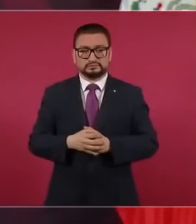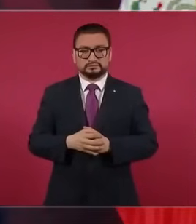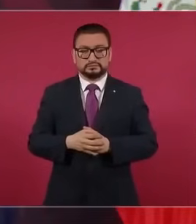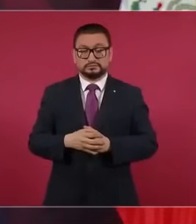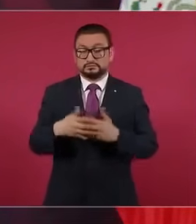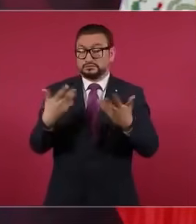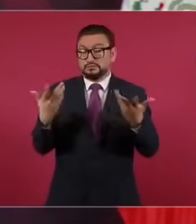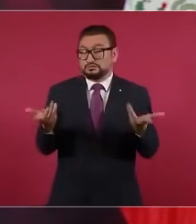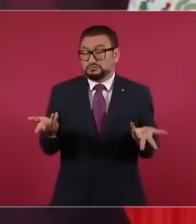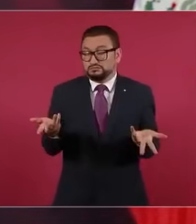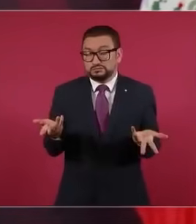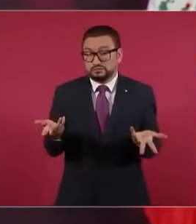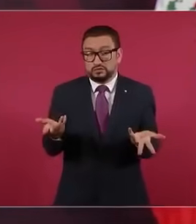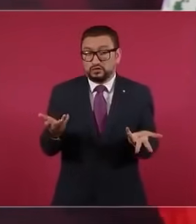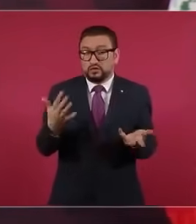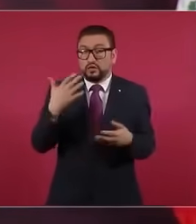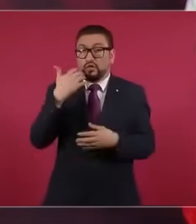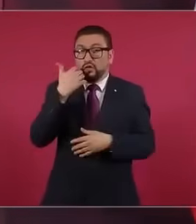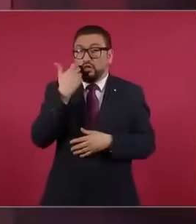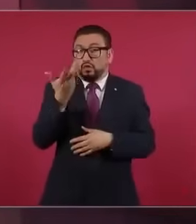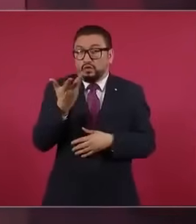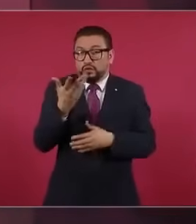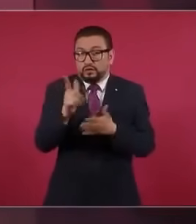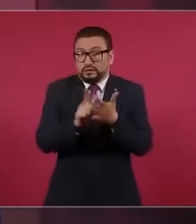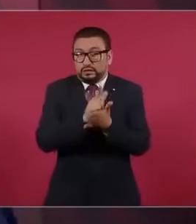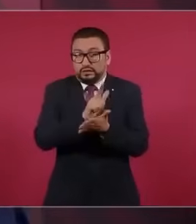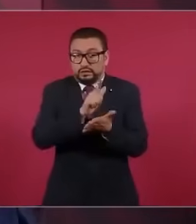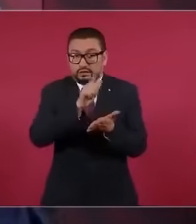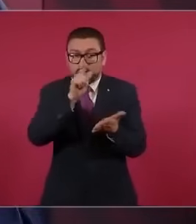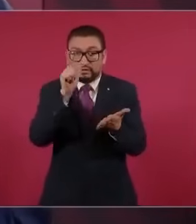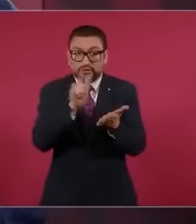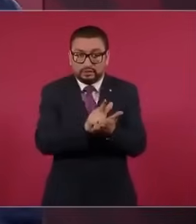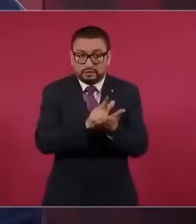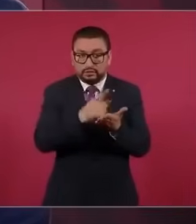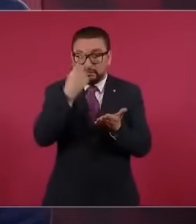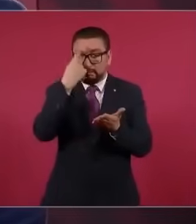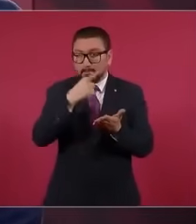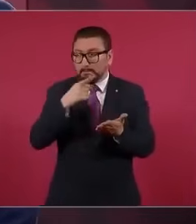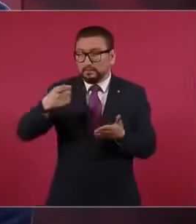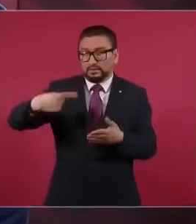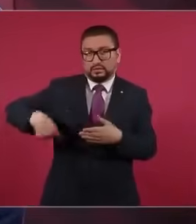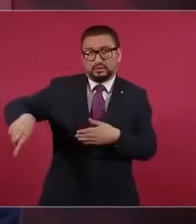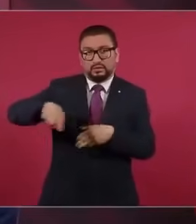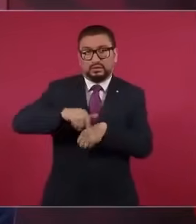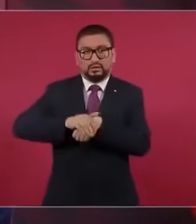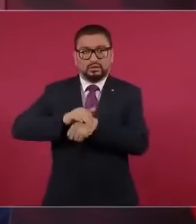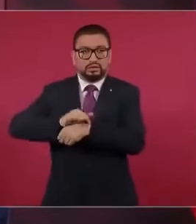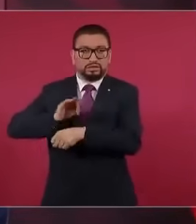o quieren que se aplique la ley pero en los bueyes del compadre.